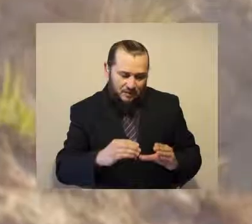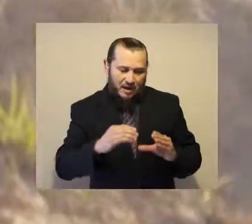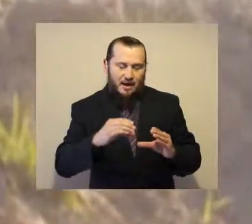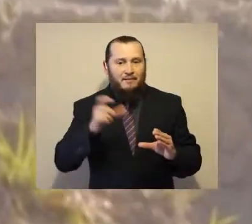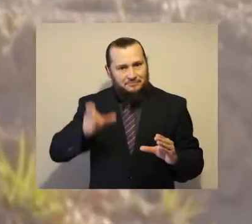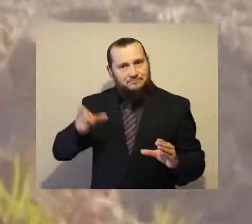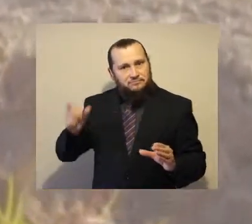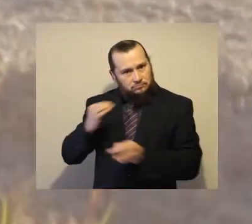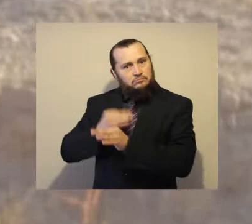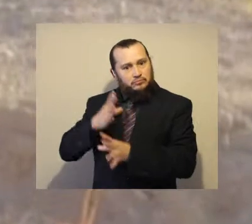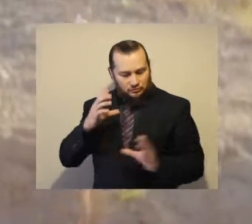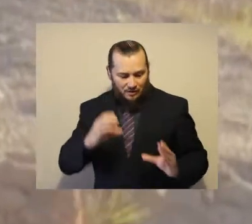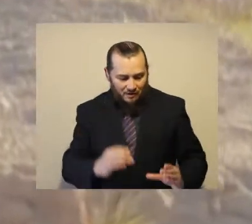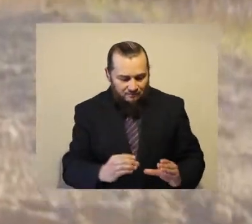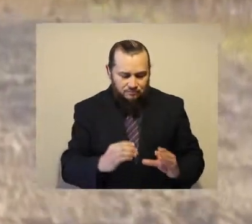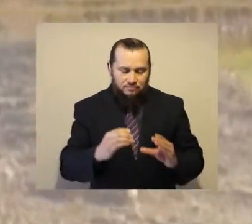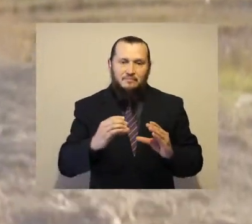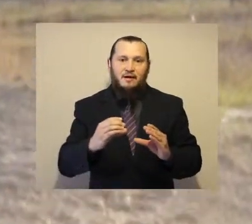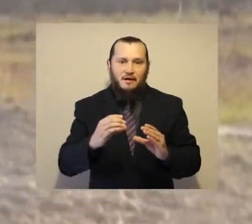los paleontólogos.